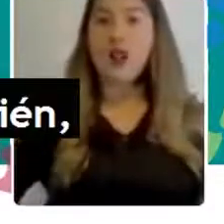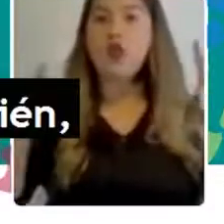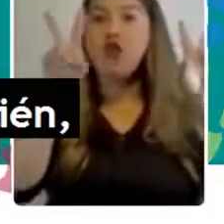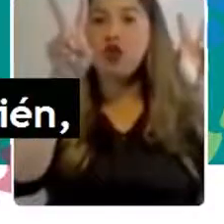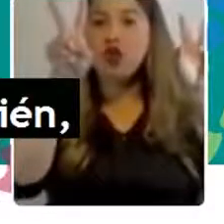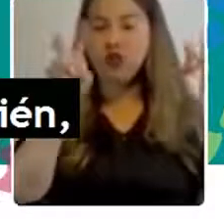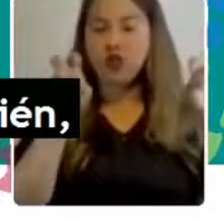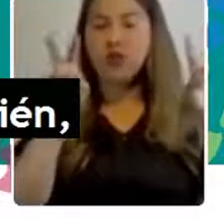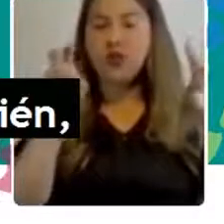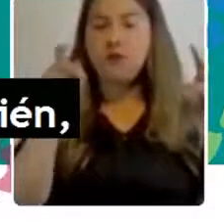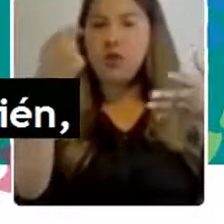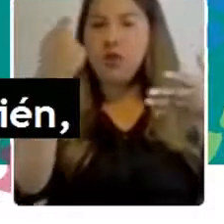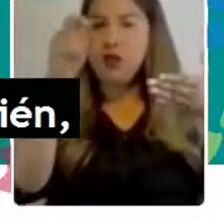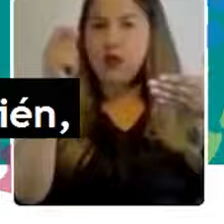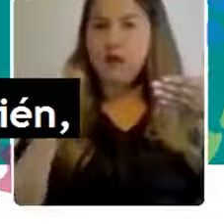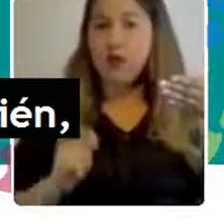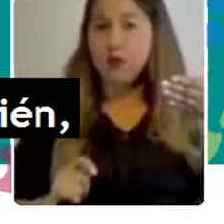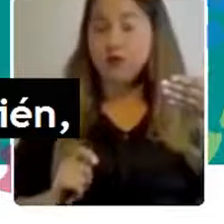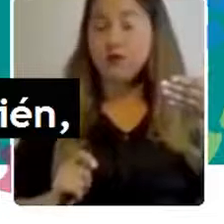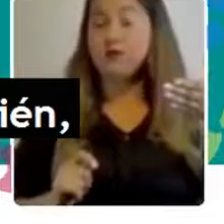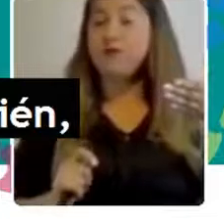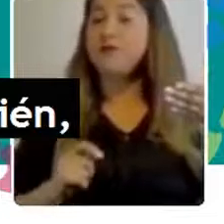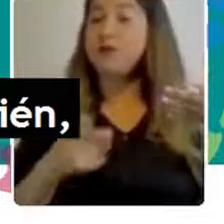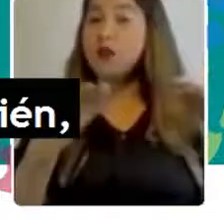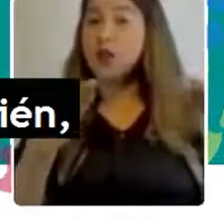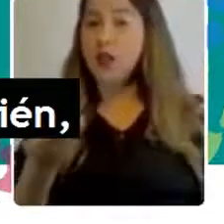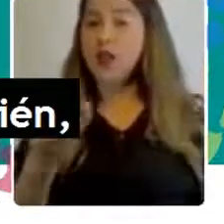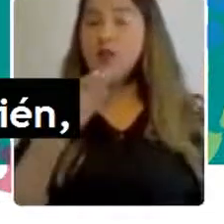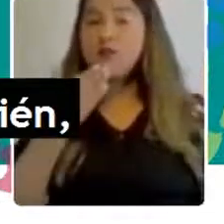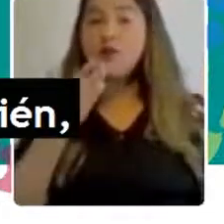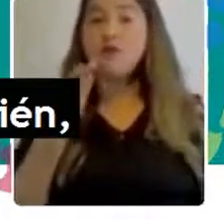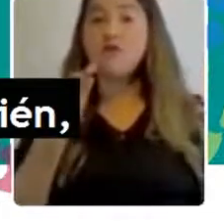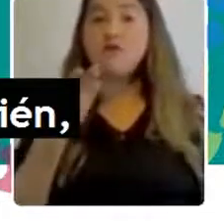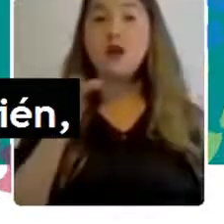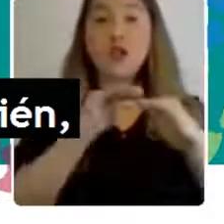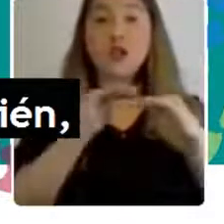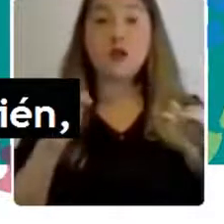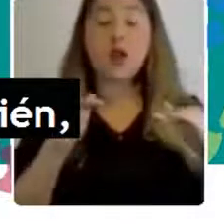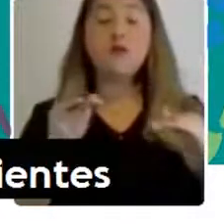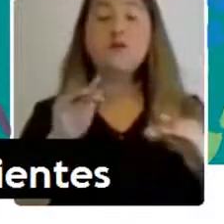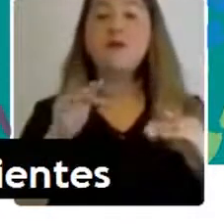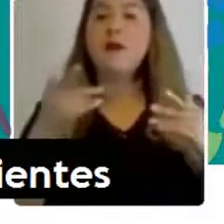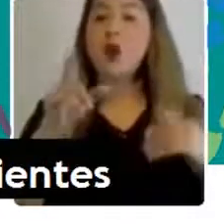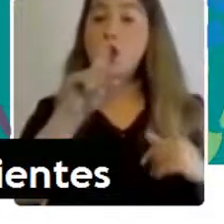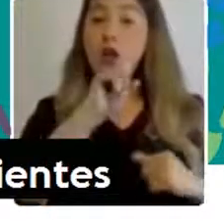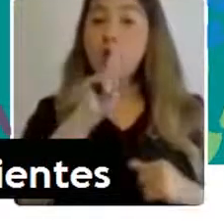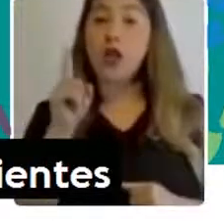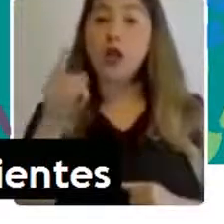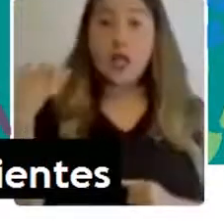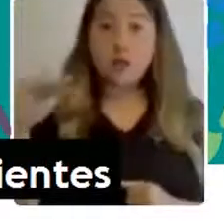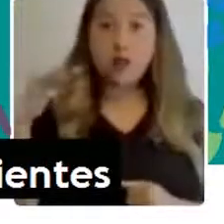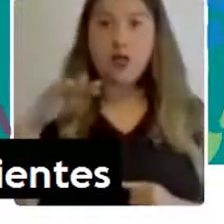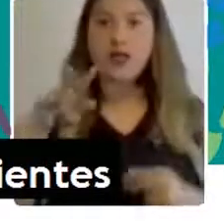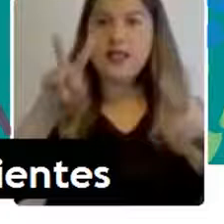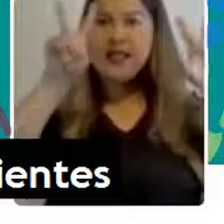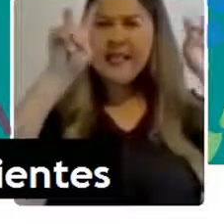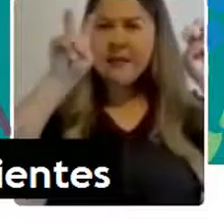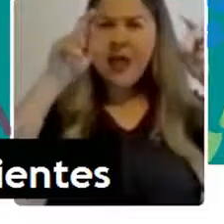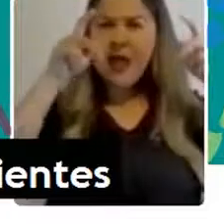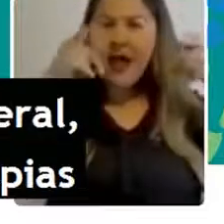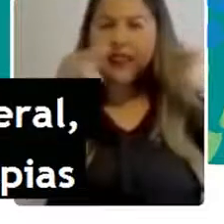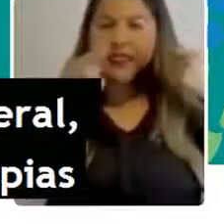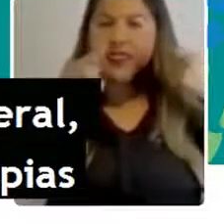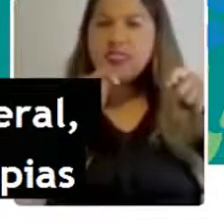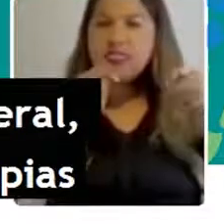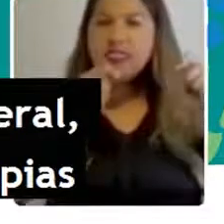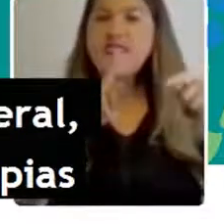Y finalmente, lo que no es menor también, en el caso de terapias innovadoras, terapias que son efectivas para estos